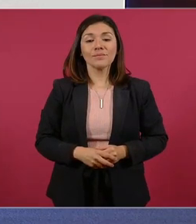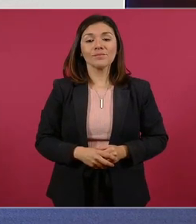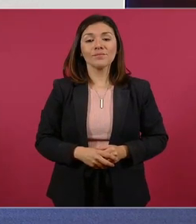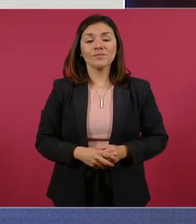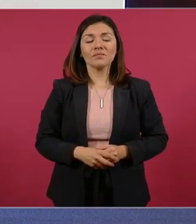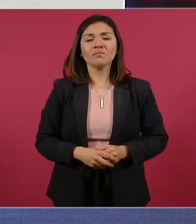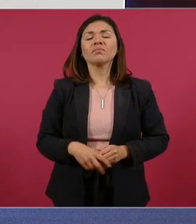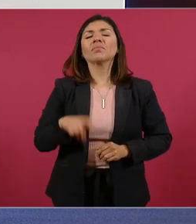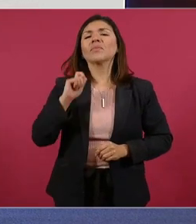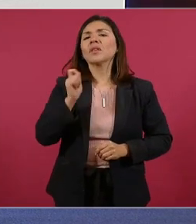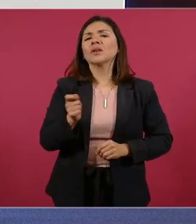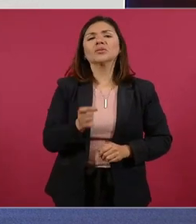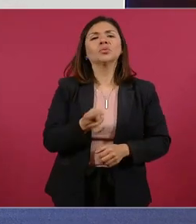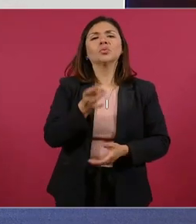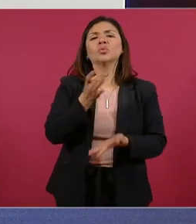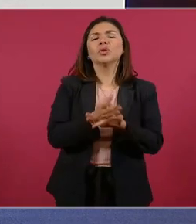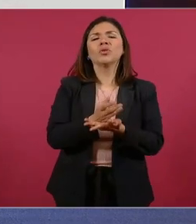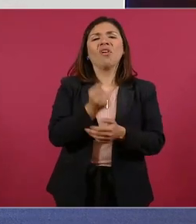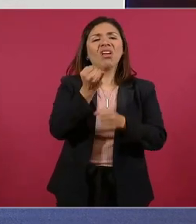informantes,